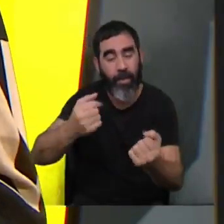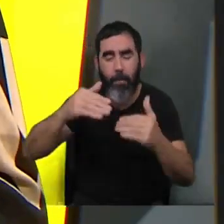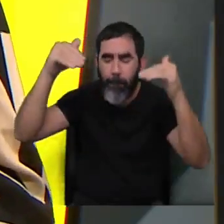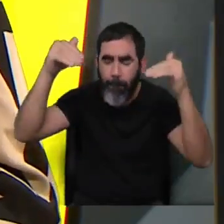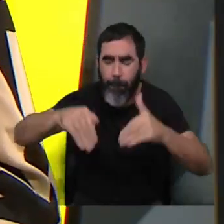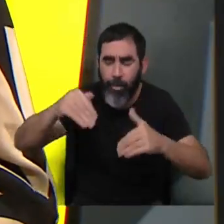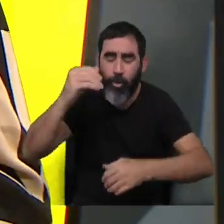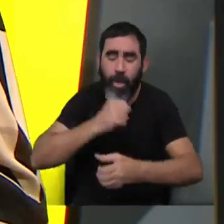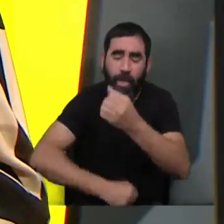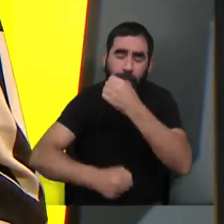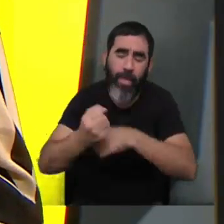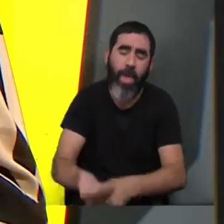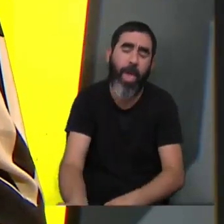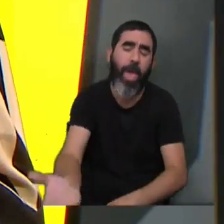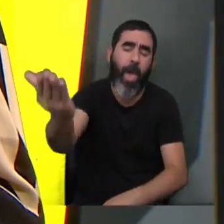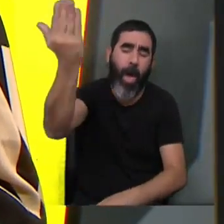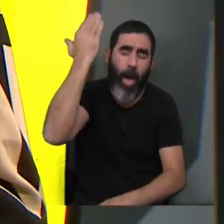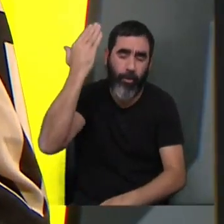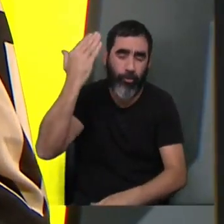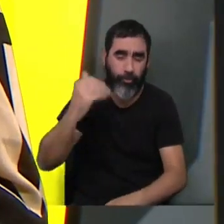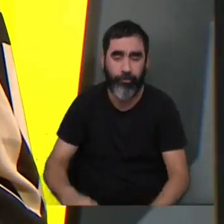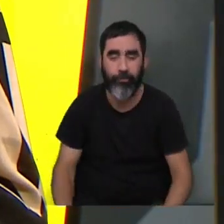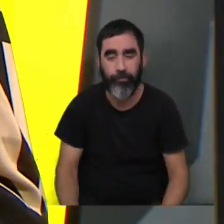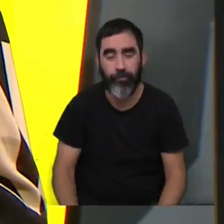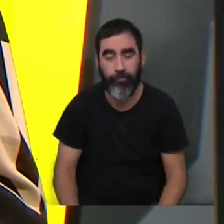millones o miles de millones de años